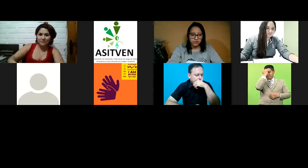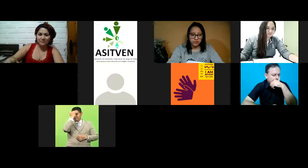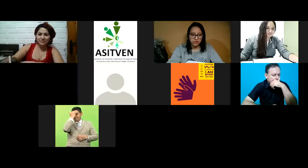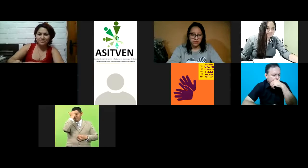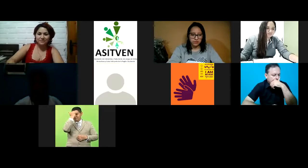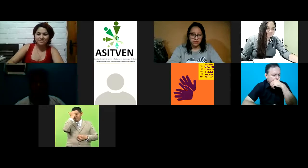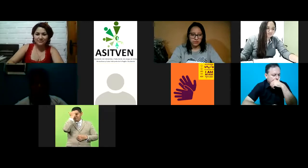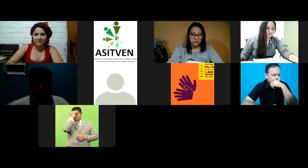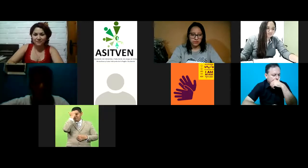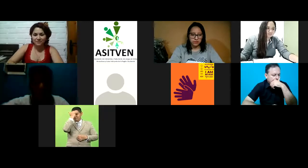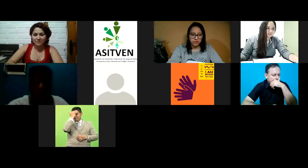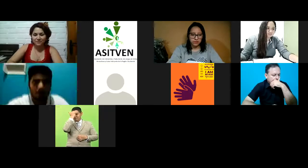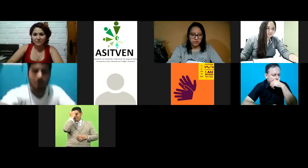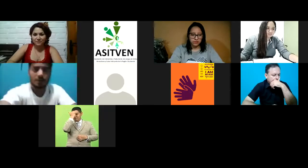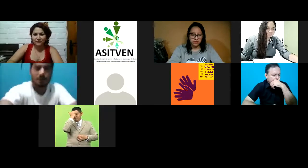Excelente.